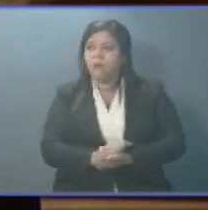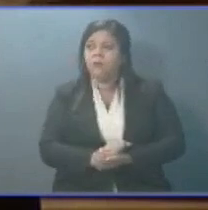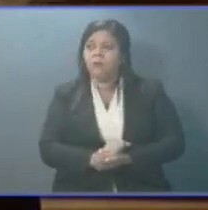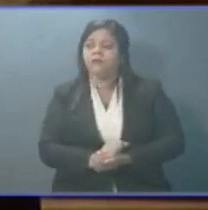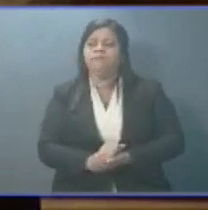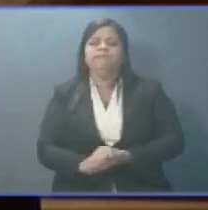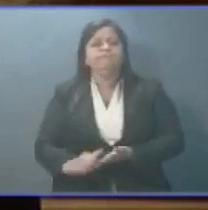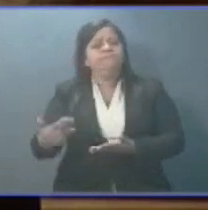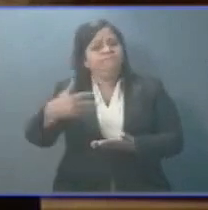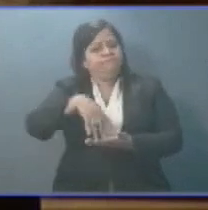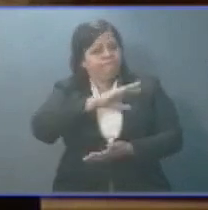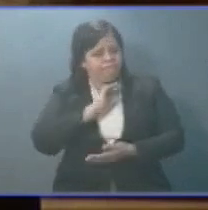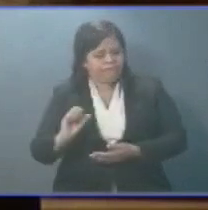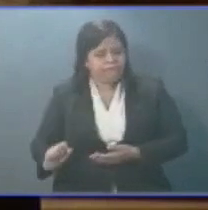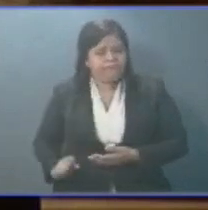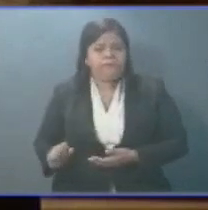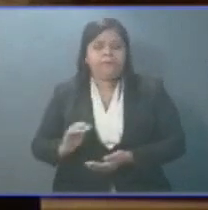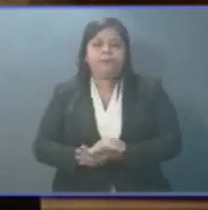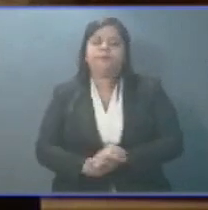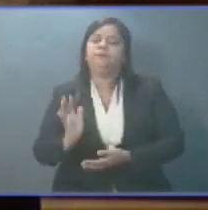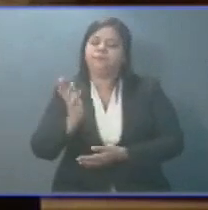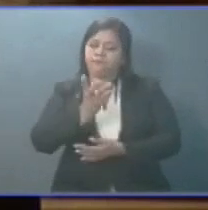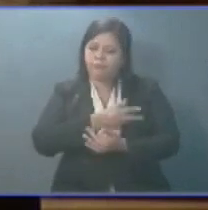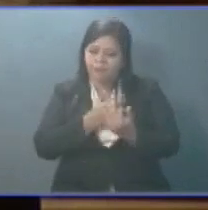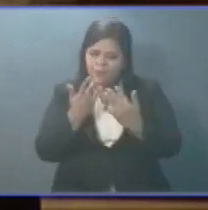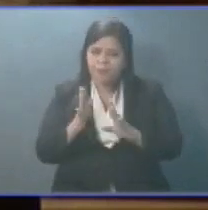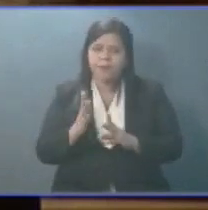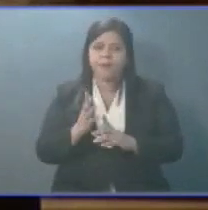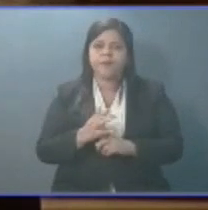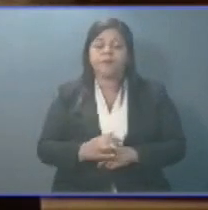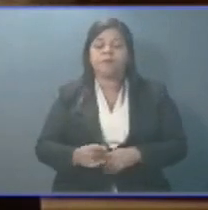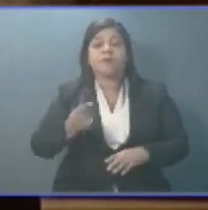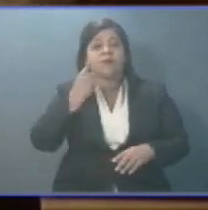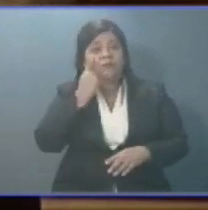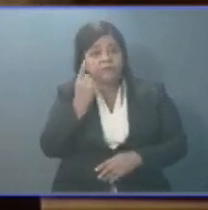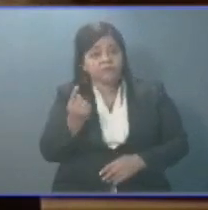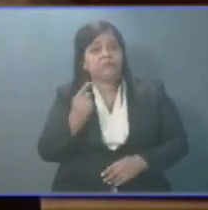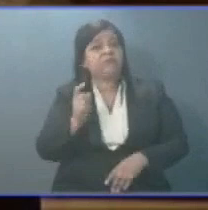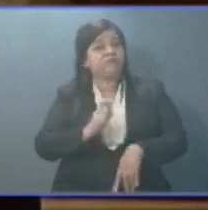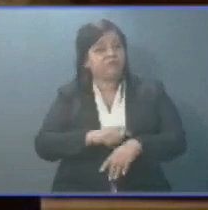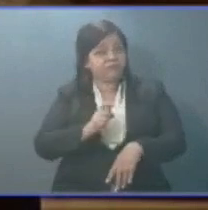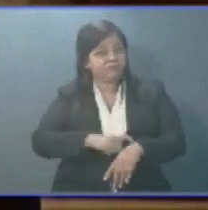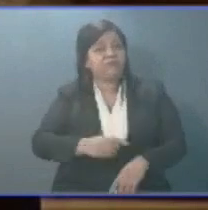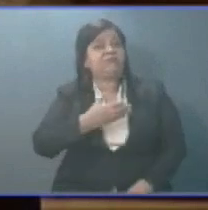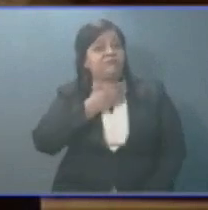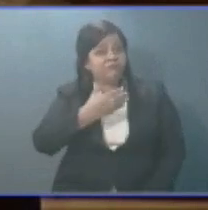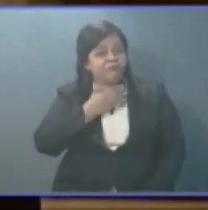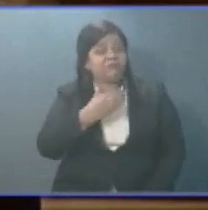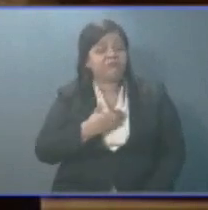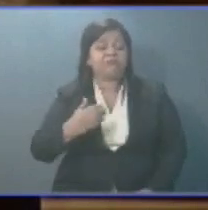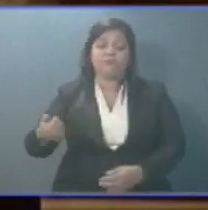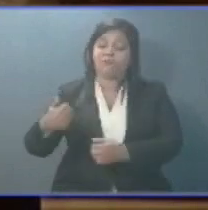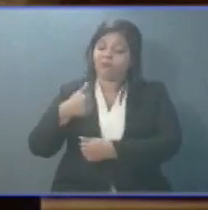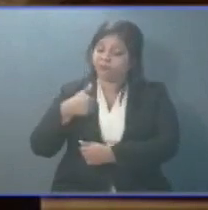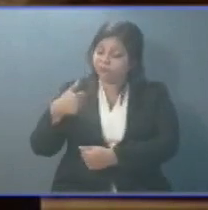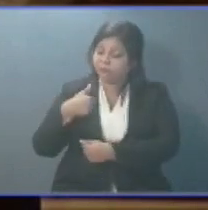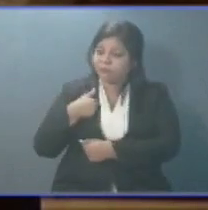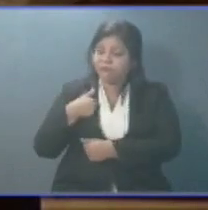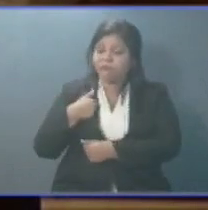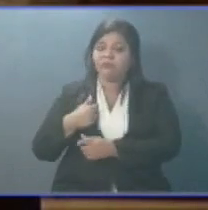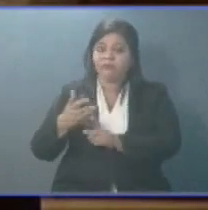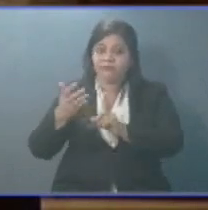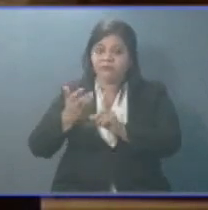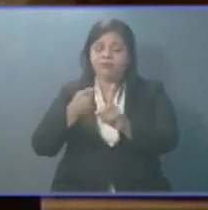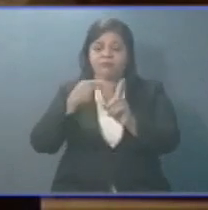pueblo salvadoreño hemos sido testigos de momentos difíciles la fuerza más bajo liderazgo del señor